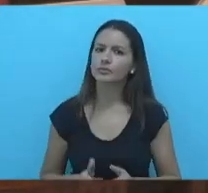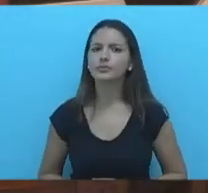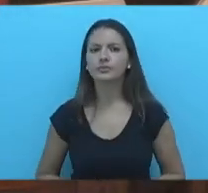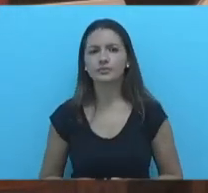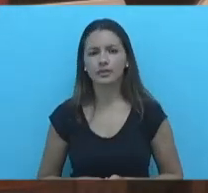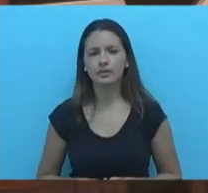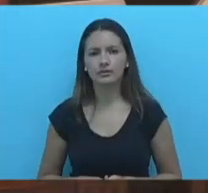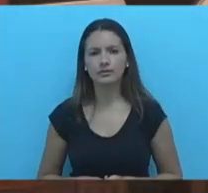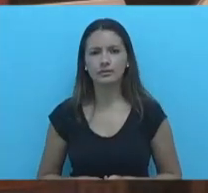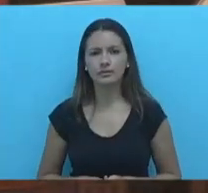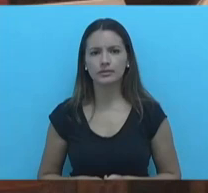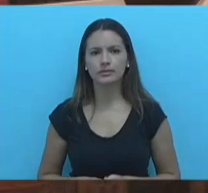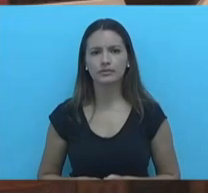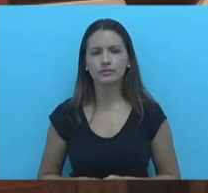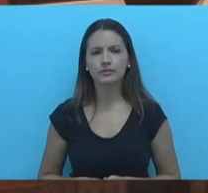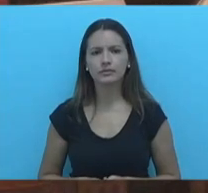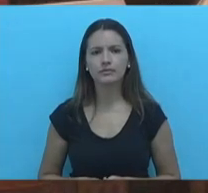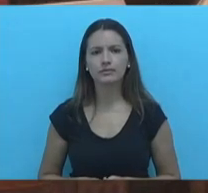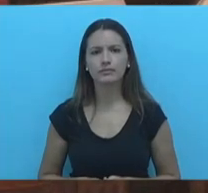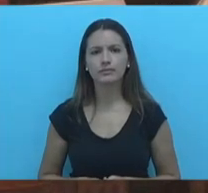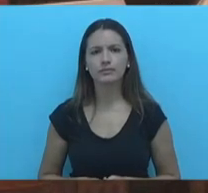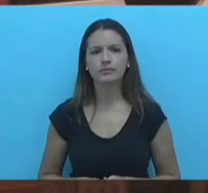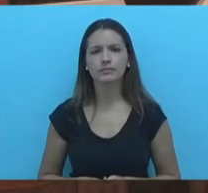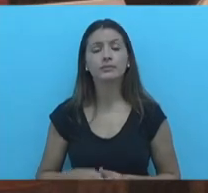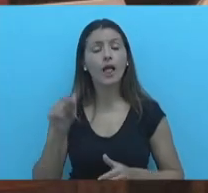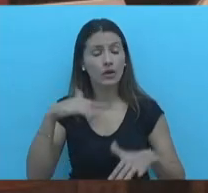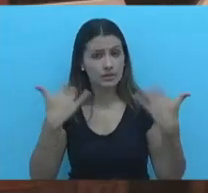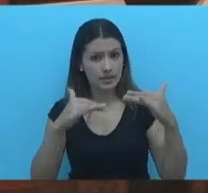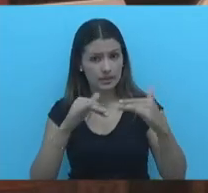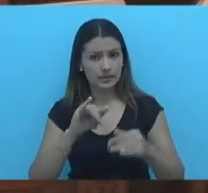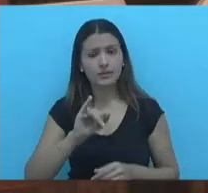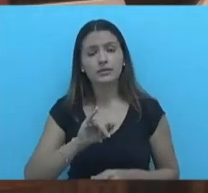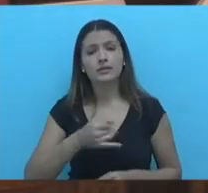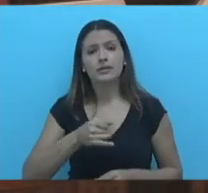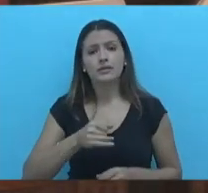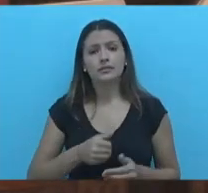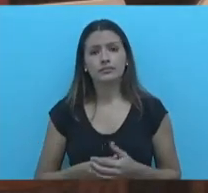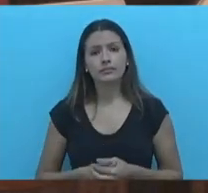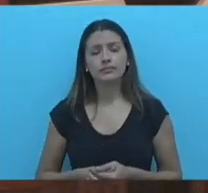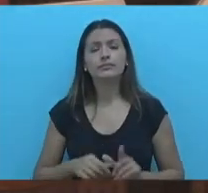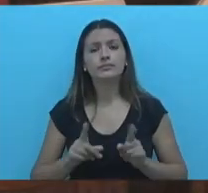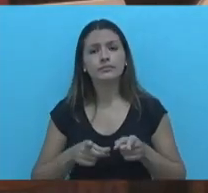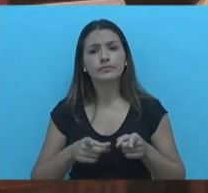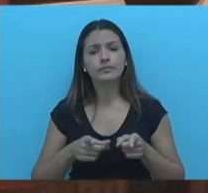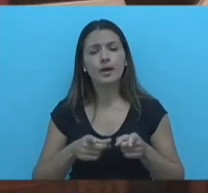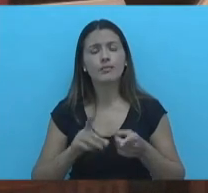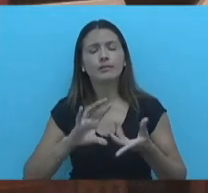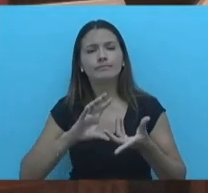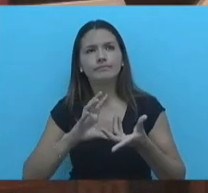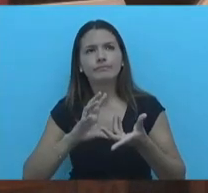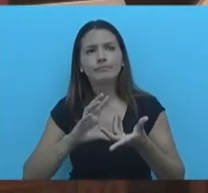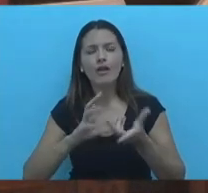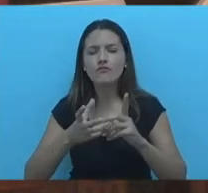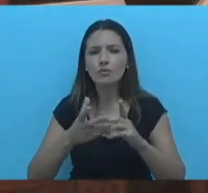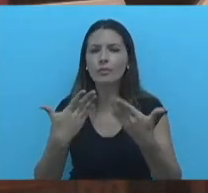bueno, entiendo de que no solo esto es una emergencia, sino también, como a veces también se dice, la oportunidad de trabajar en aquello que no es